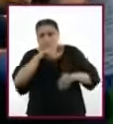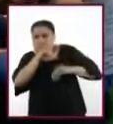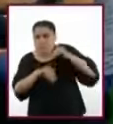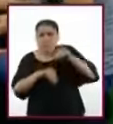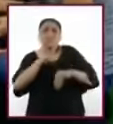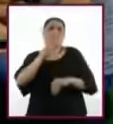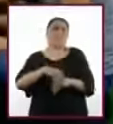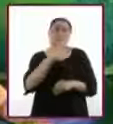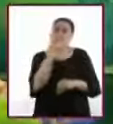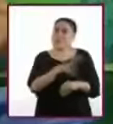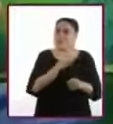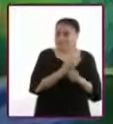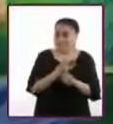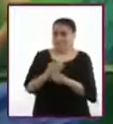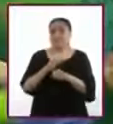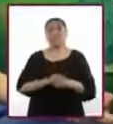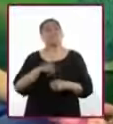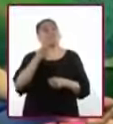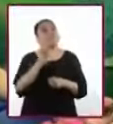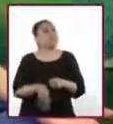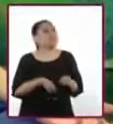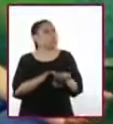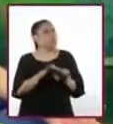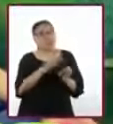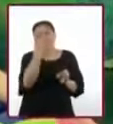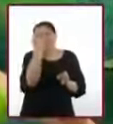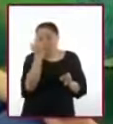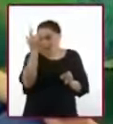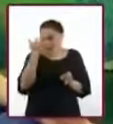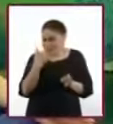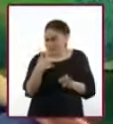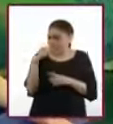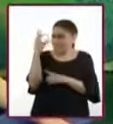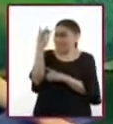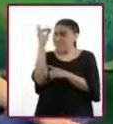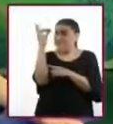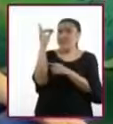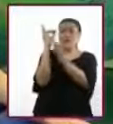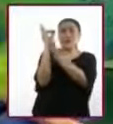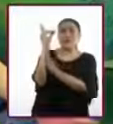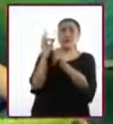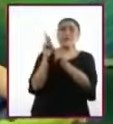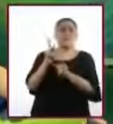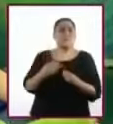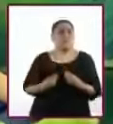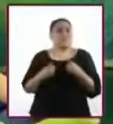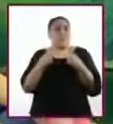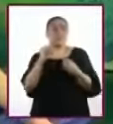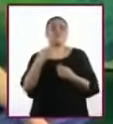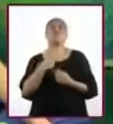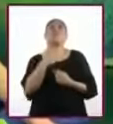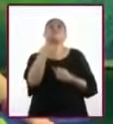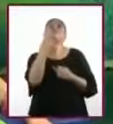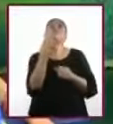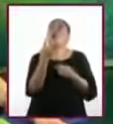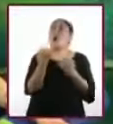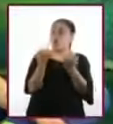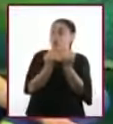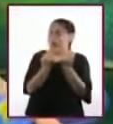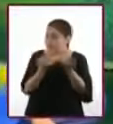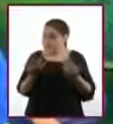están padrísimos. Me pareció mágico darle vida a un títere con los movimientos de mi mano y prestarle mi voz, ¿sabes?